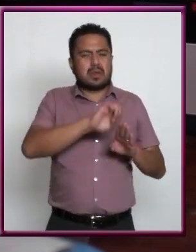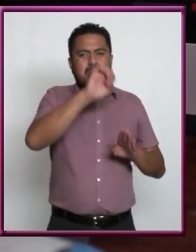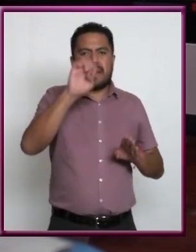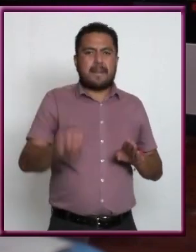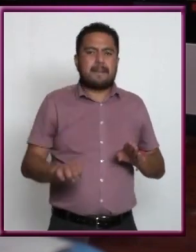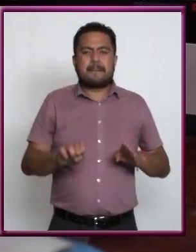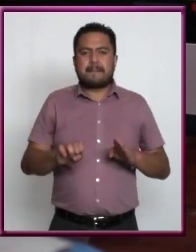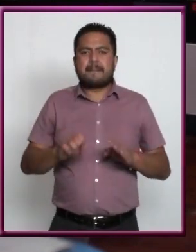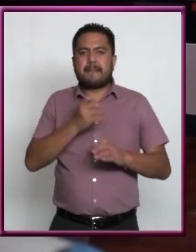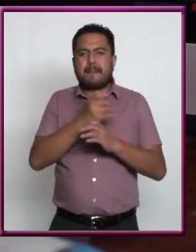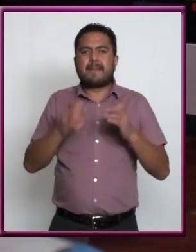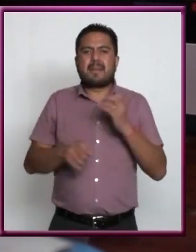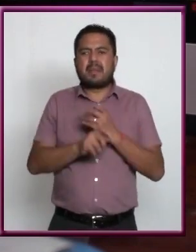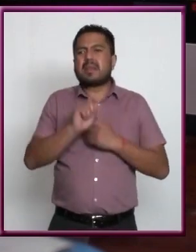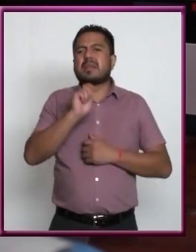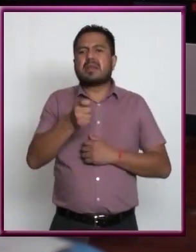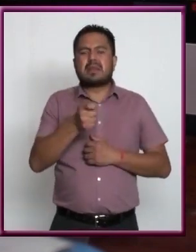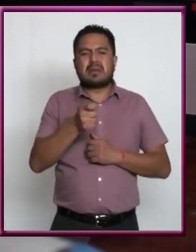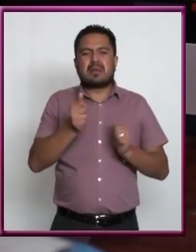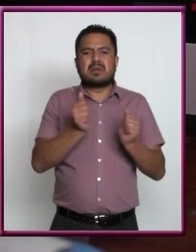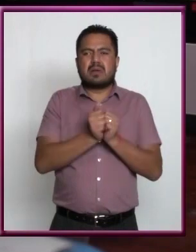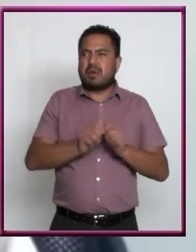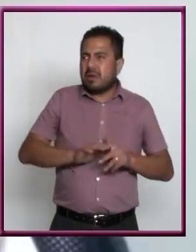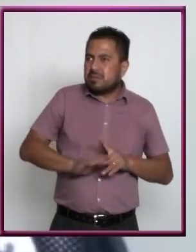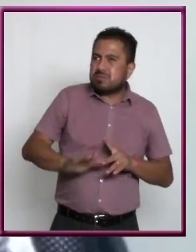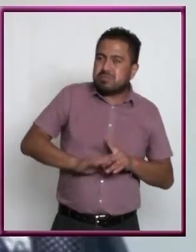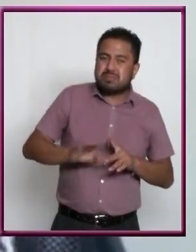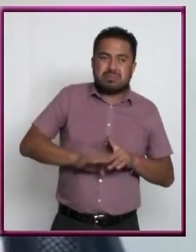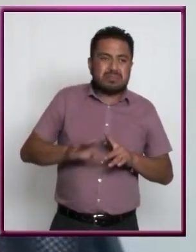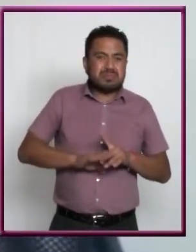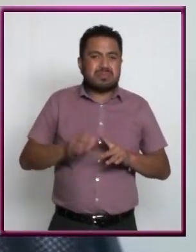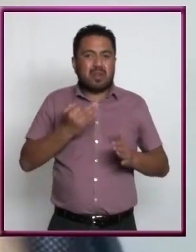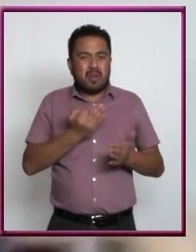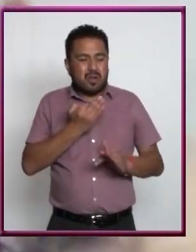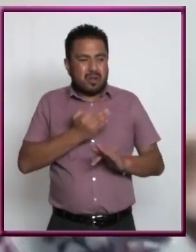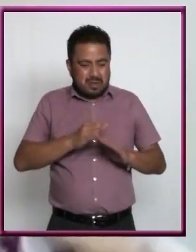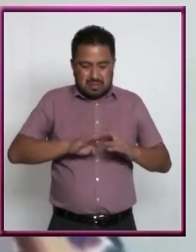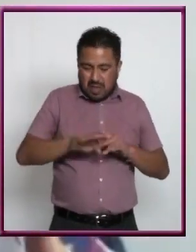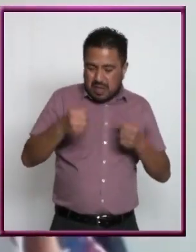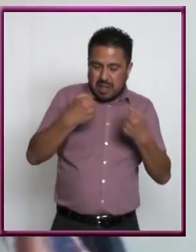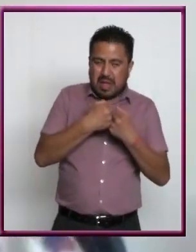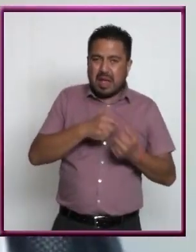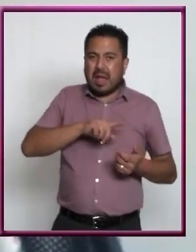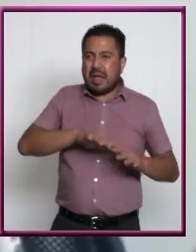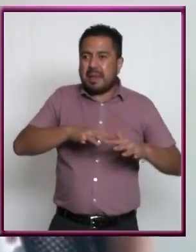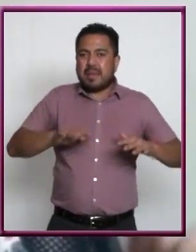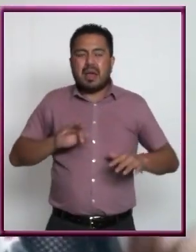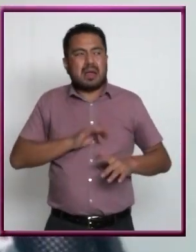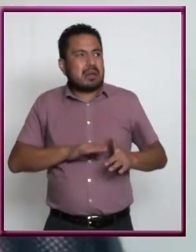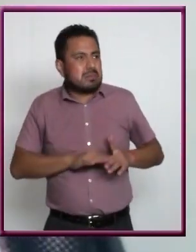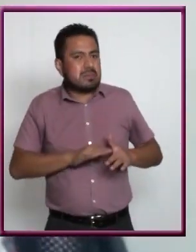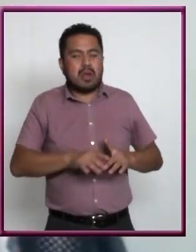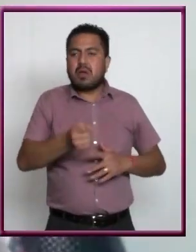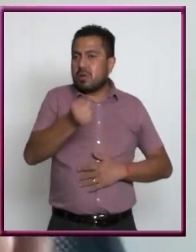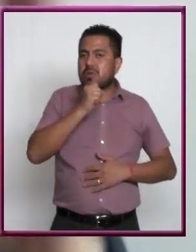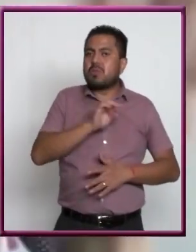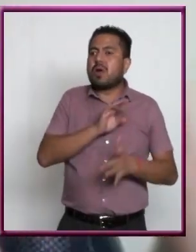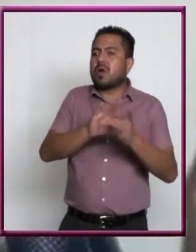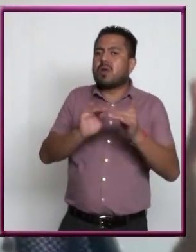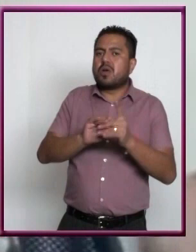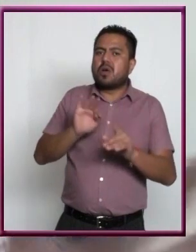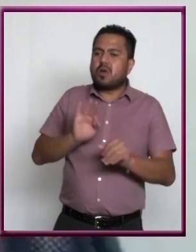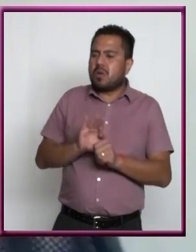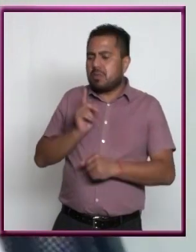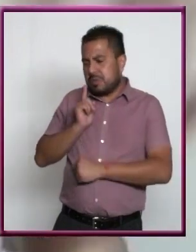ejemplo, la situación de un inmigrante, ¿no? Que está cruzando la frontera, que lo está pasando mal, te lo puede contar un periodista que nada más está